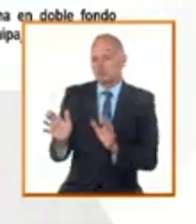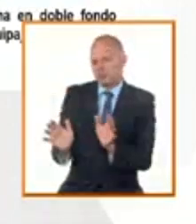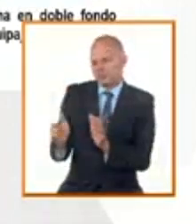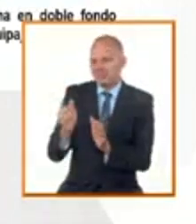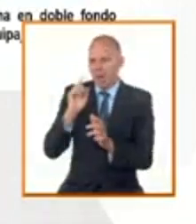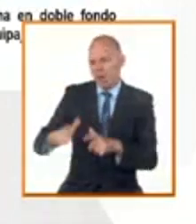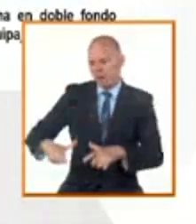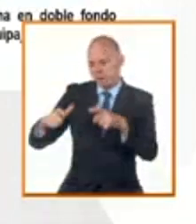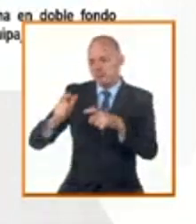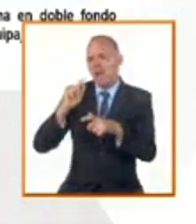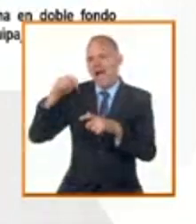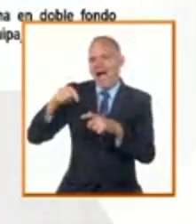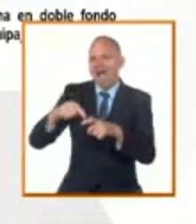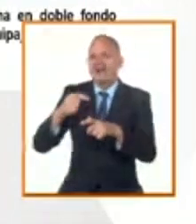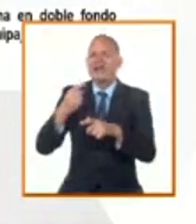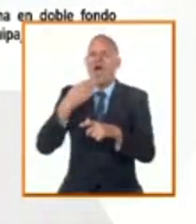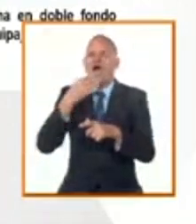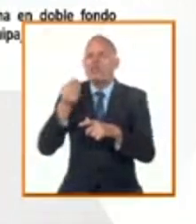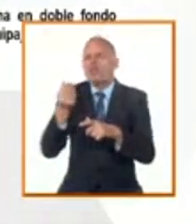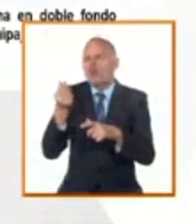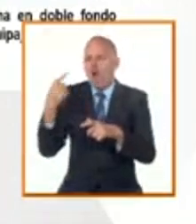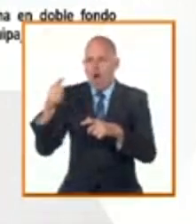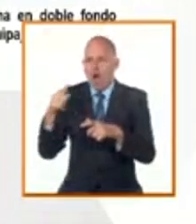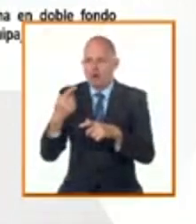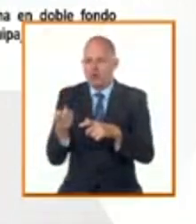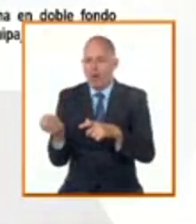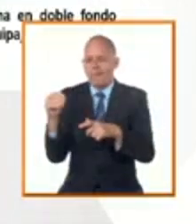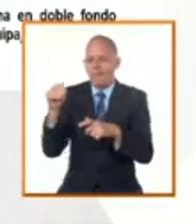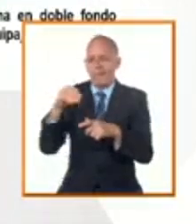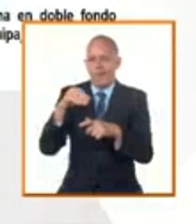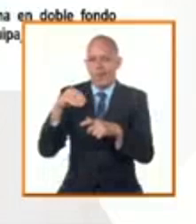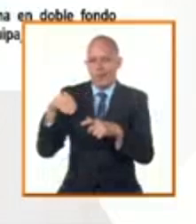en efecto electrodoméstico, en estado líquido,